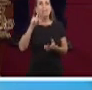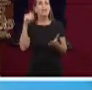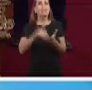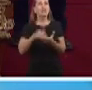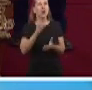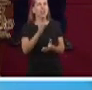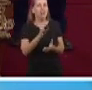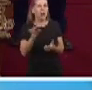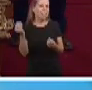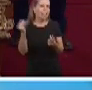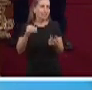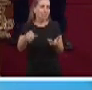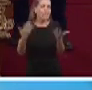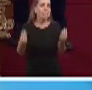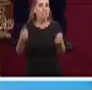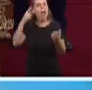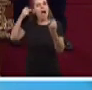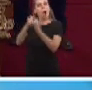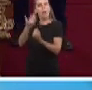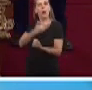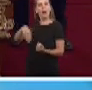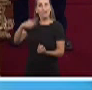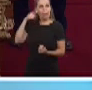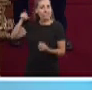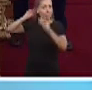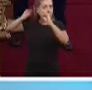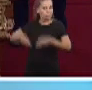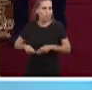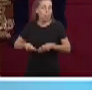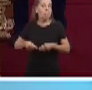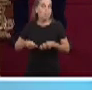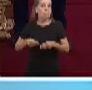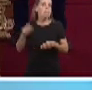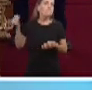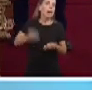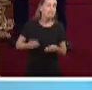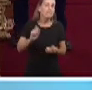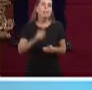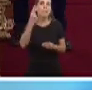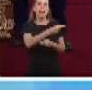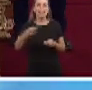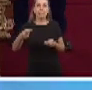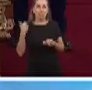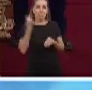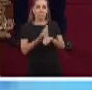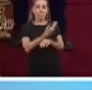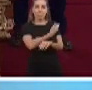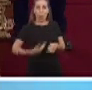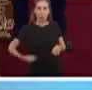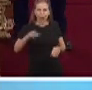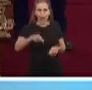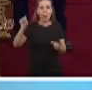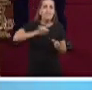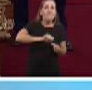Y el límite que hoy está poniendo los sectores medios, que son los que más se identifican con la universidad pública